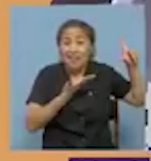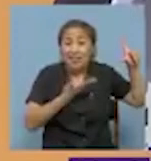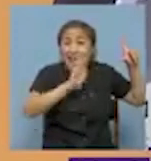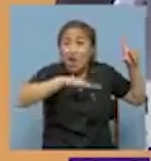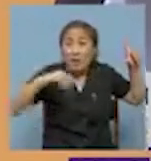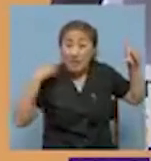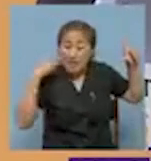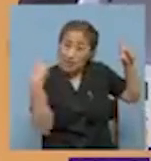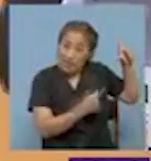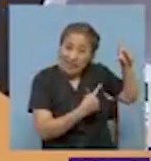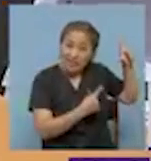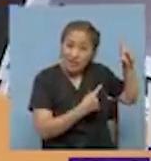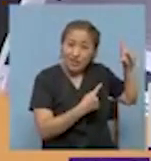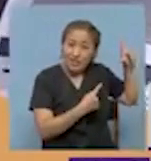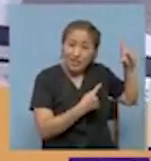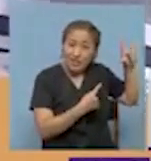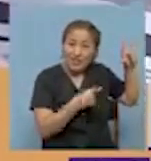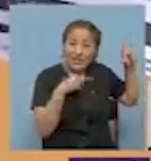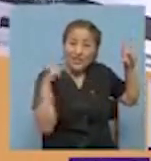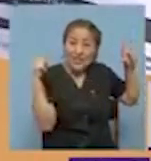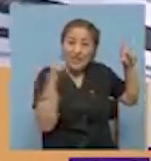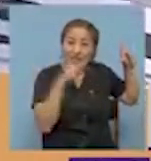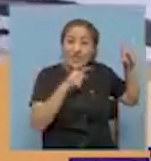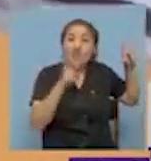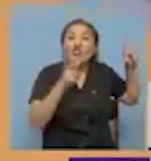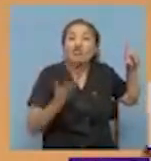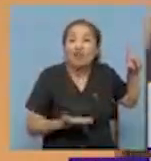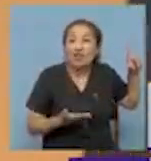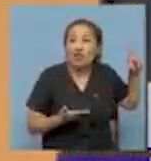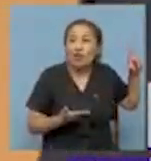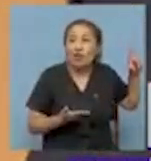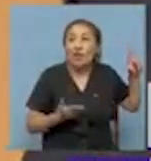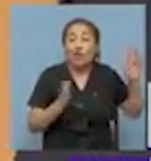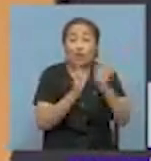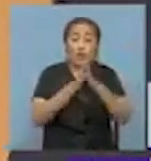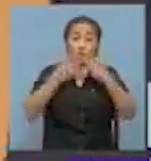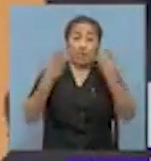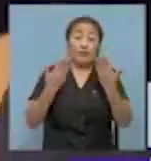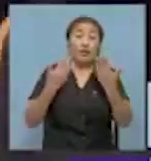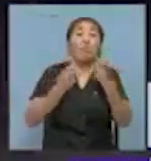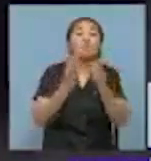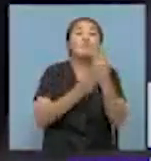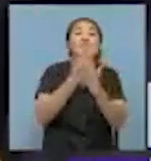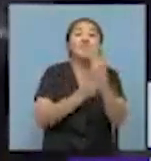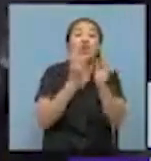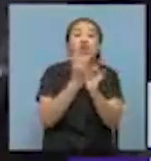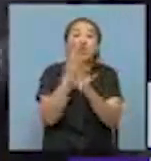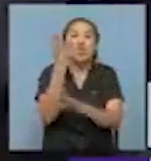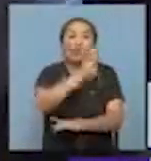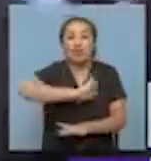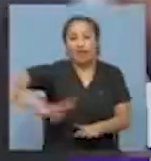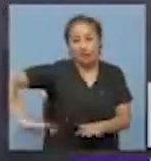más chiquitos esta es las también esta es la el indicativo en un manual que es del ministerio de educación de la presidencia de la